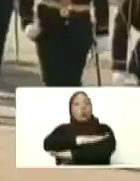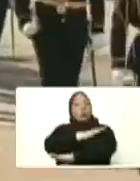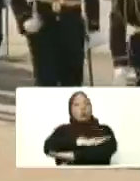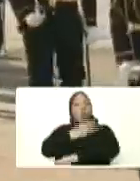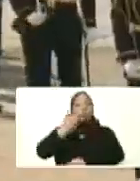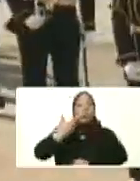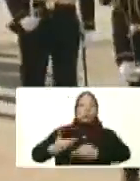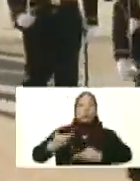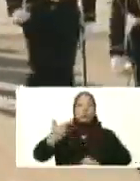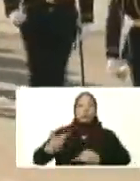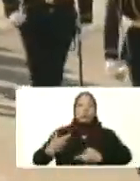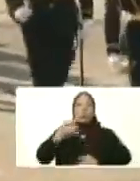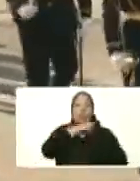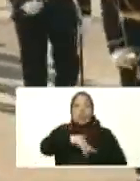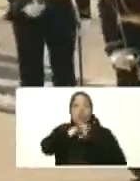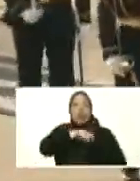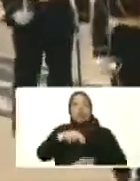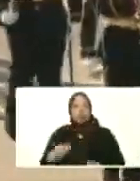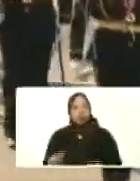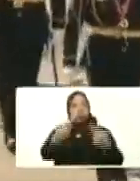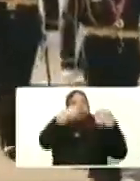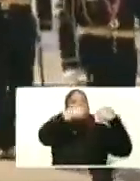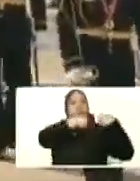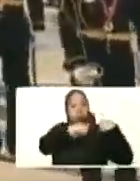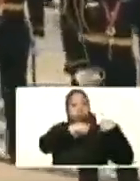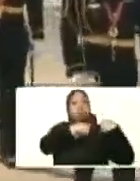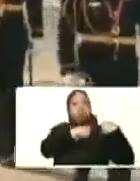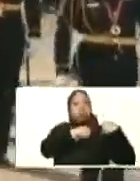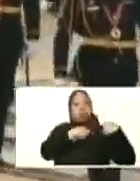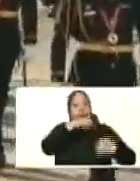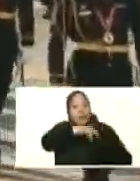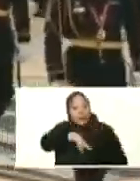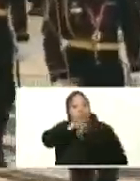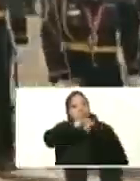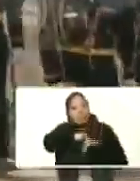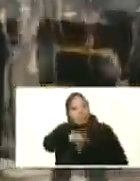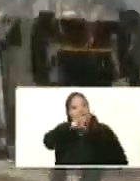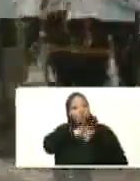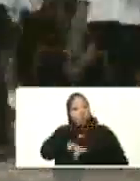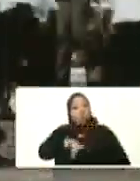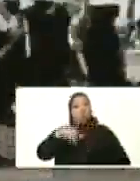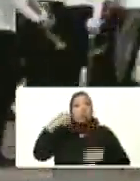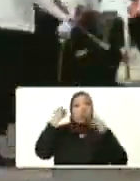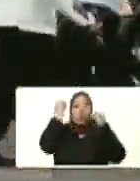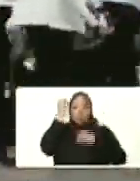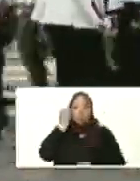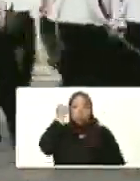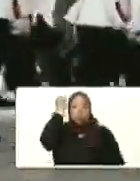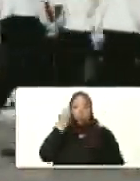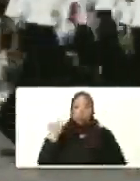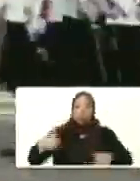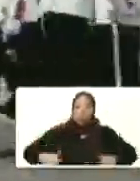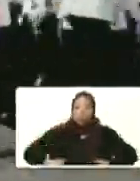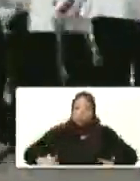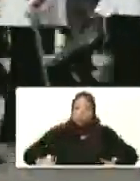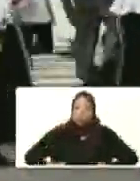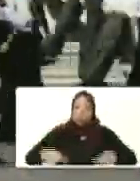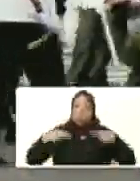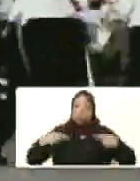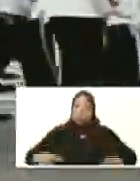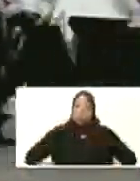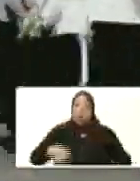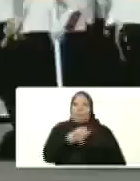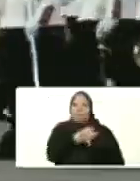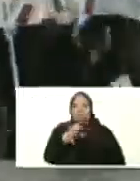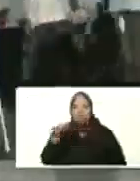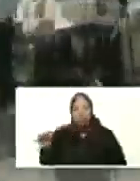morales, sentido de responsabilidad y pertinencia, óptimas condiciones mentales y físicas. Estos jóvenes llenos de